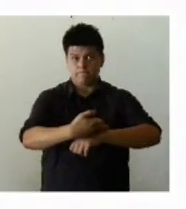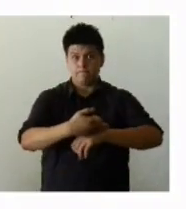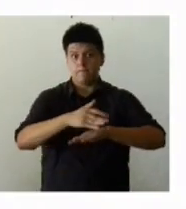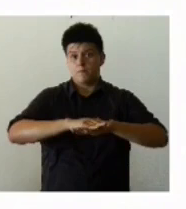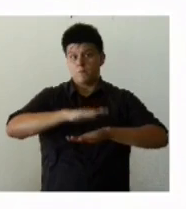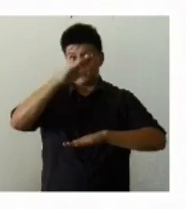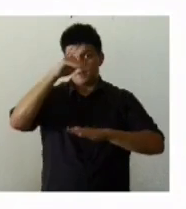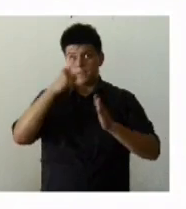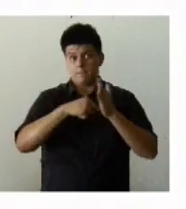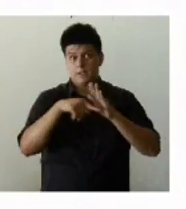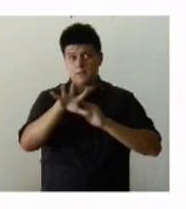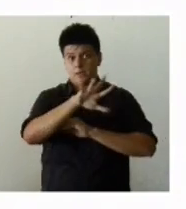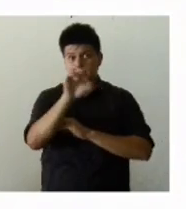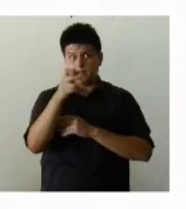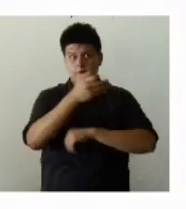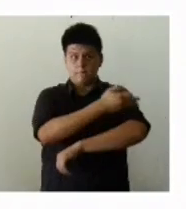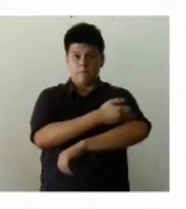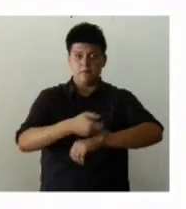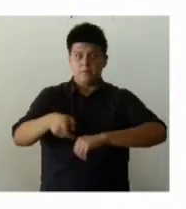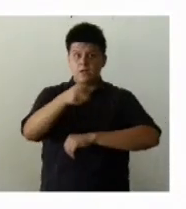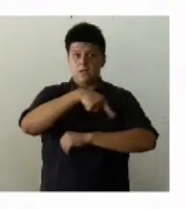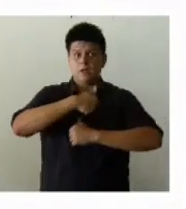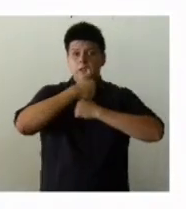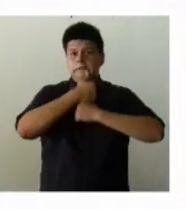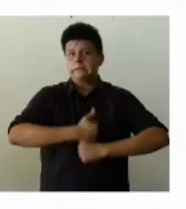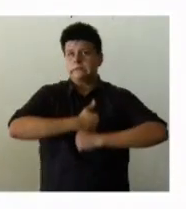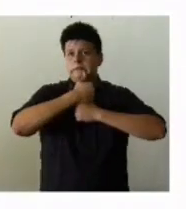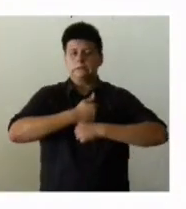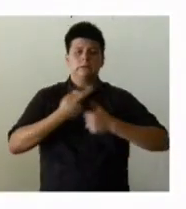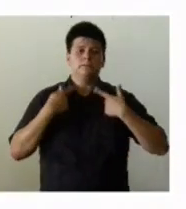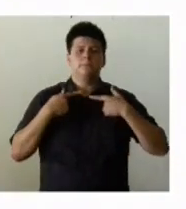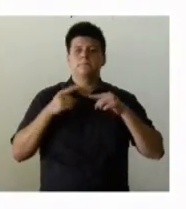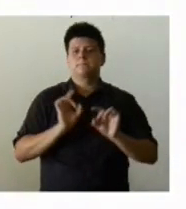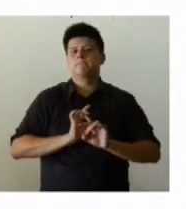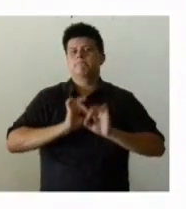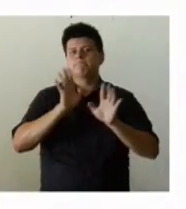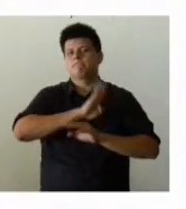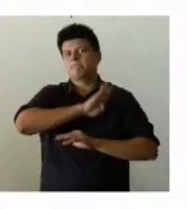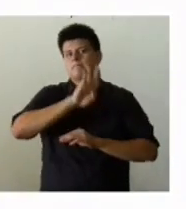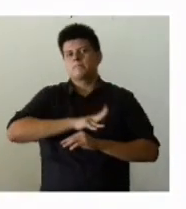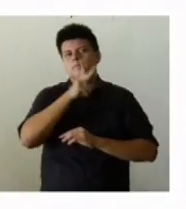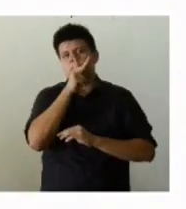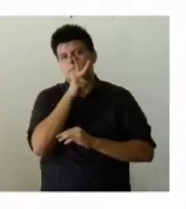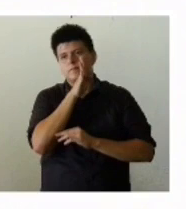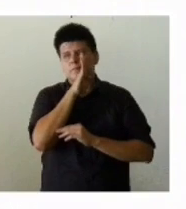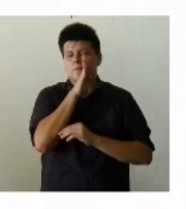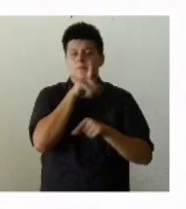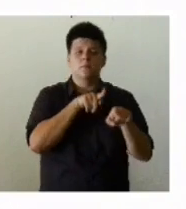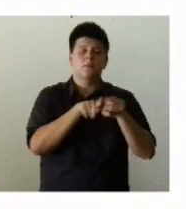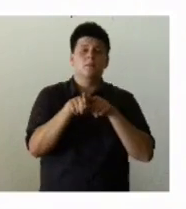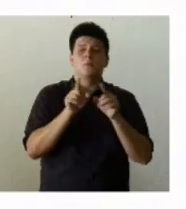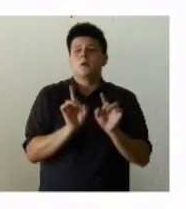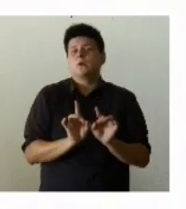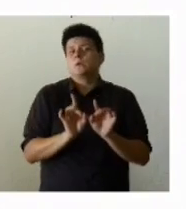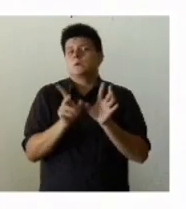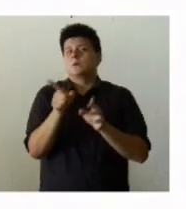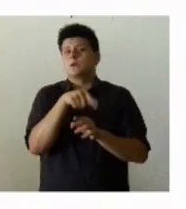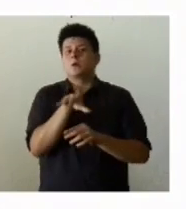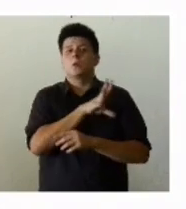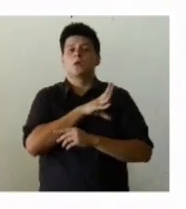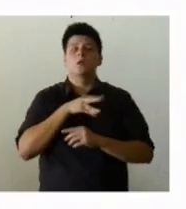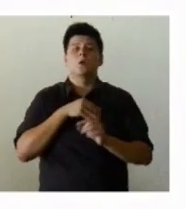de 1.500 familias que sufren en Nuevo León por la pérdida de el padre, la madre, de un hermano, de un tío, de un